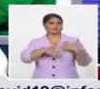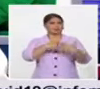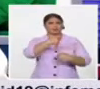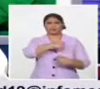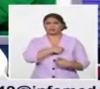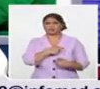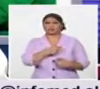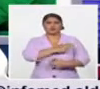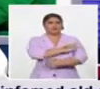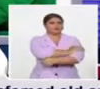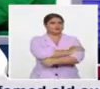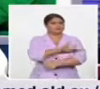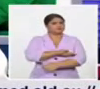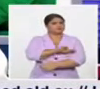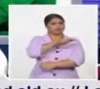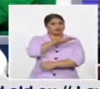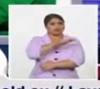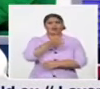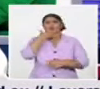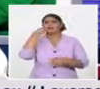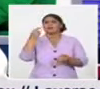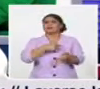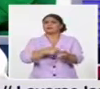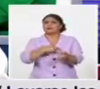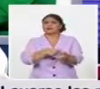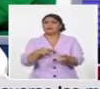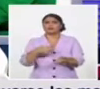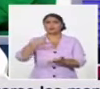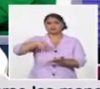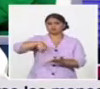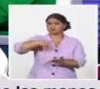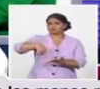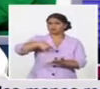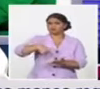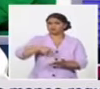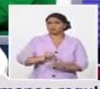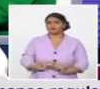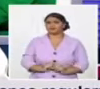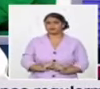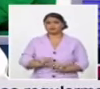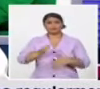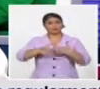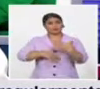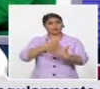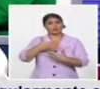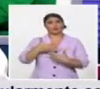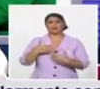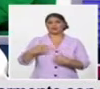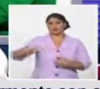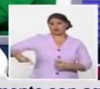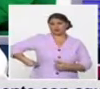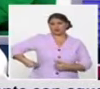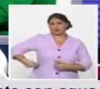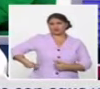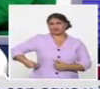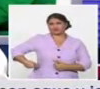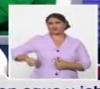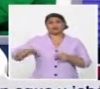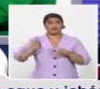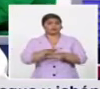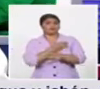que son cofactores que la obesidad, que lamentablemente tienen una evolución que no es